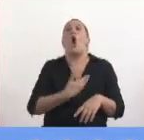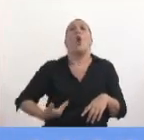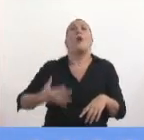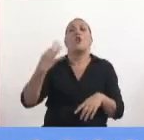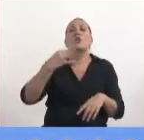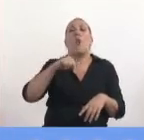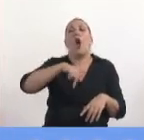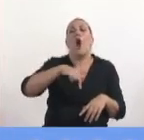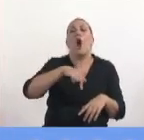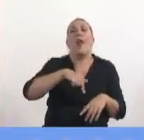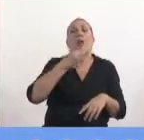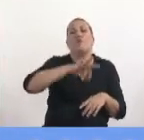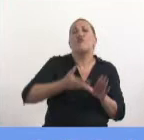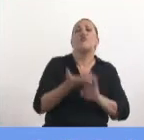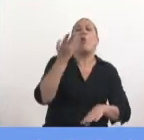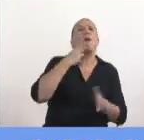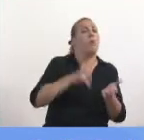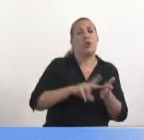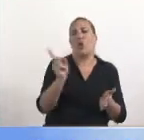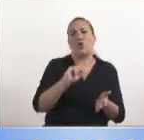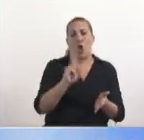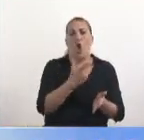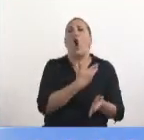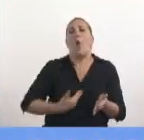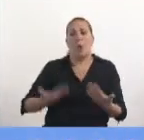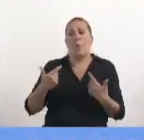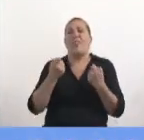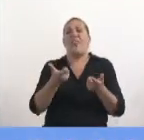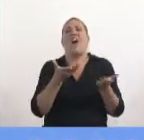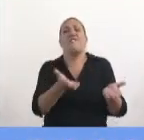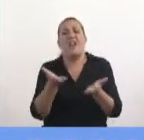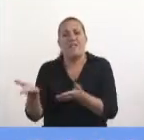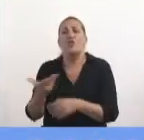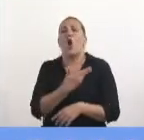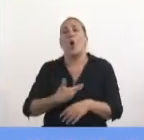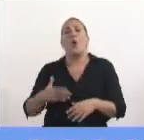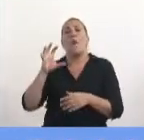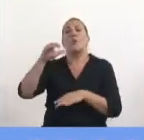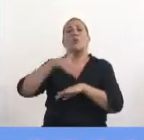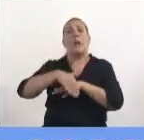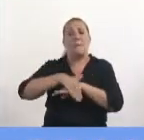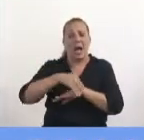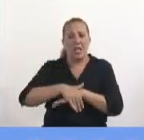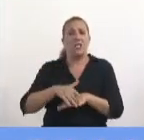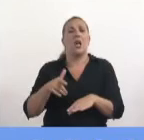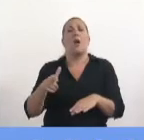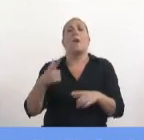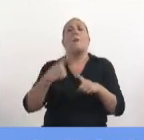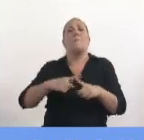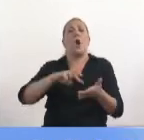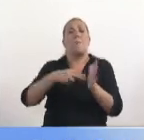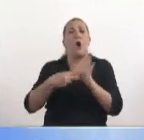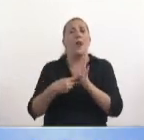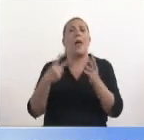impuestos con esto. Los gobernadores pueden dar beneficios. El gobernador de la provincia de Misiones en estos días, ante la enorme crisis del sector